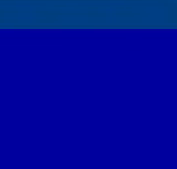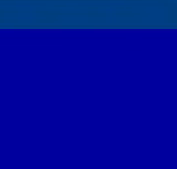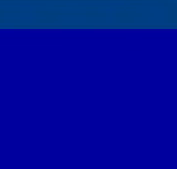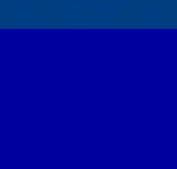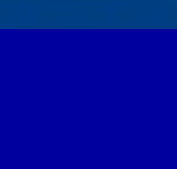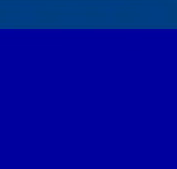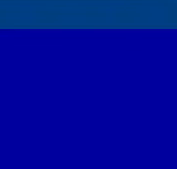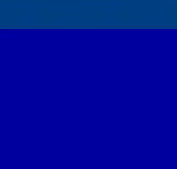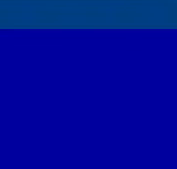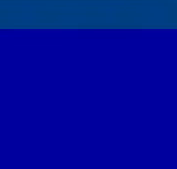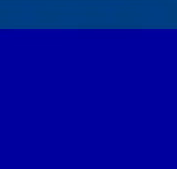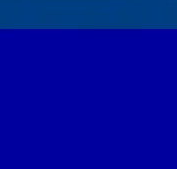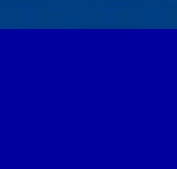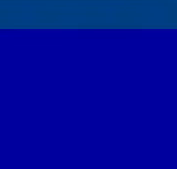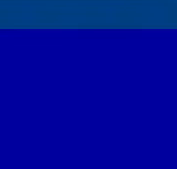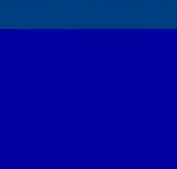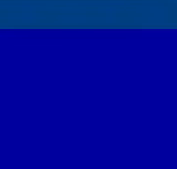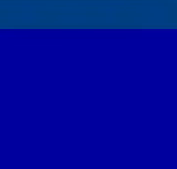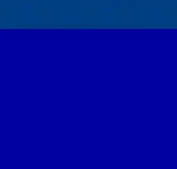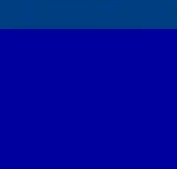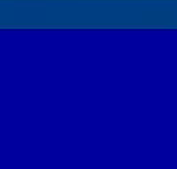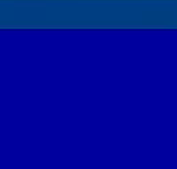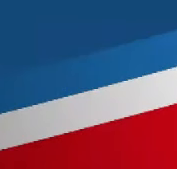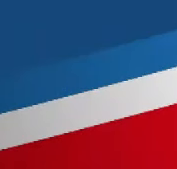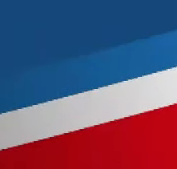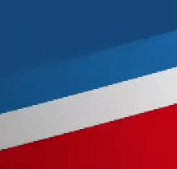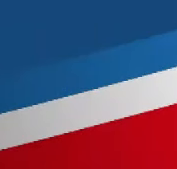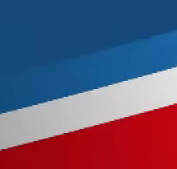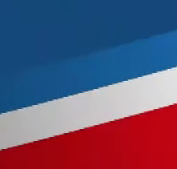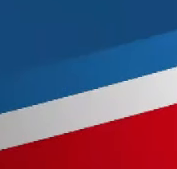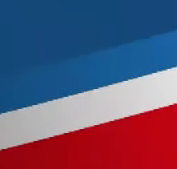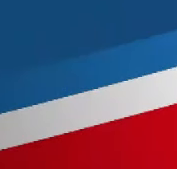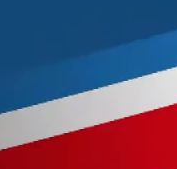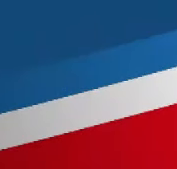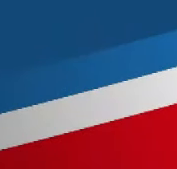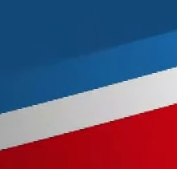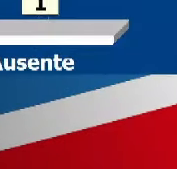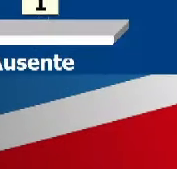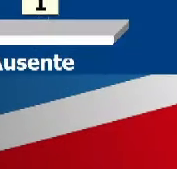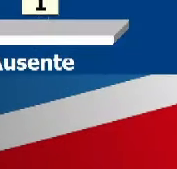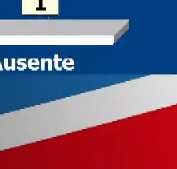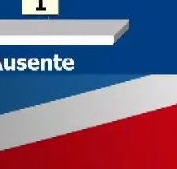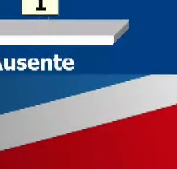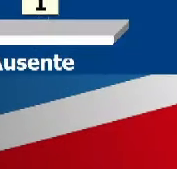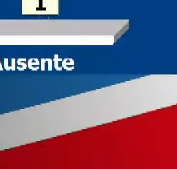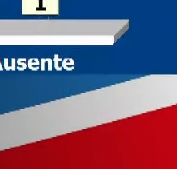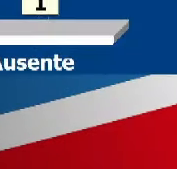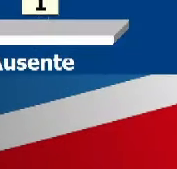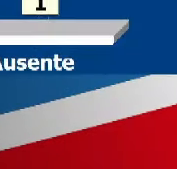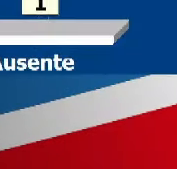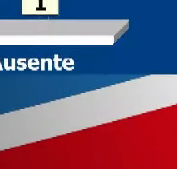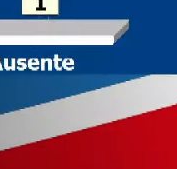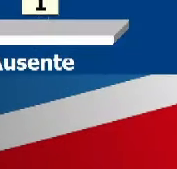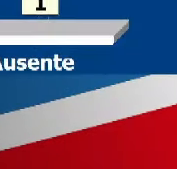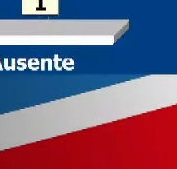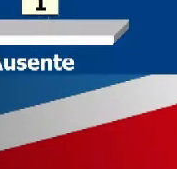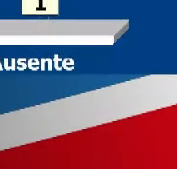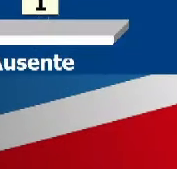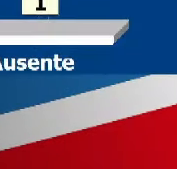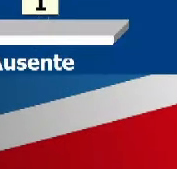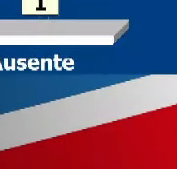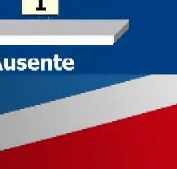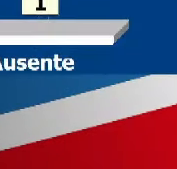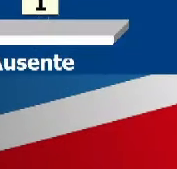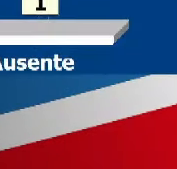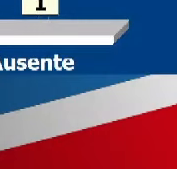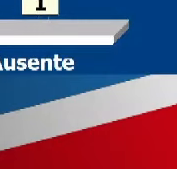Finalizar votación, perdón. 5 votos a favor,